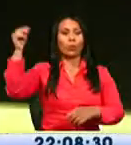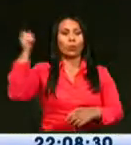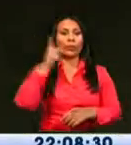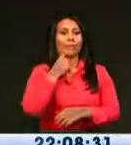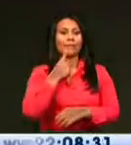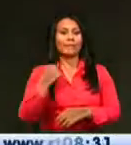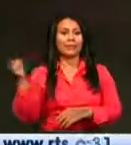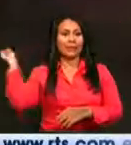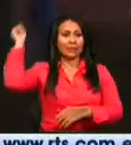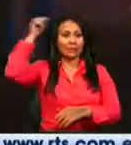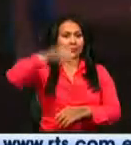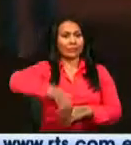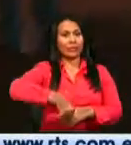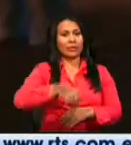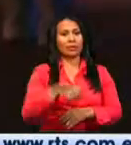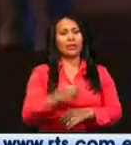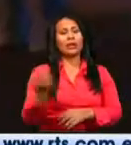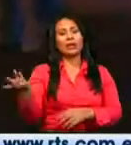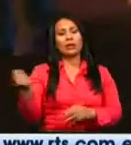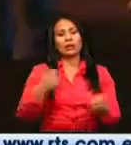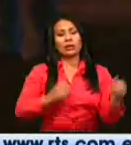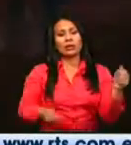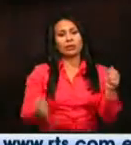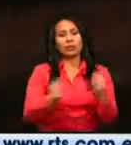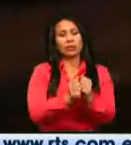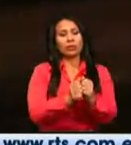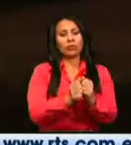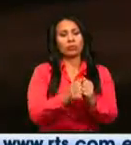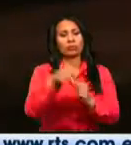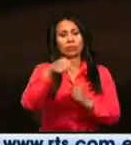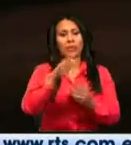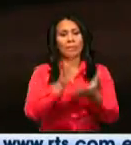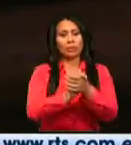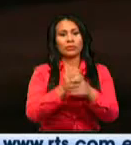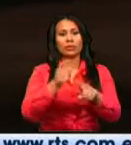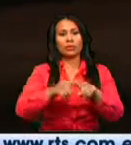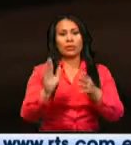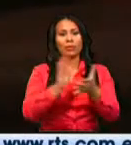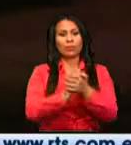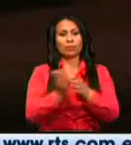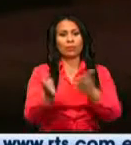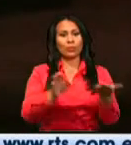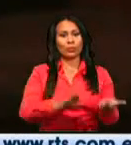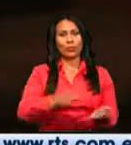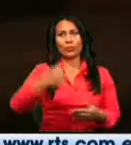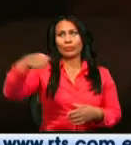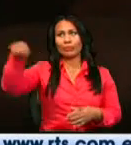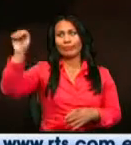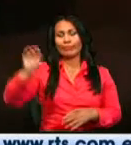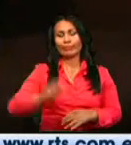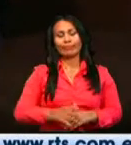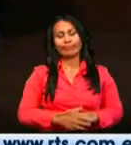a Tokio con su esposo en un ataúd, informó Jorge Escobar.